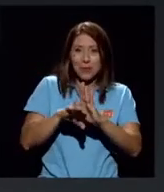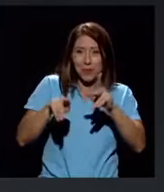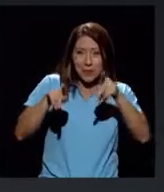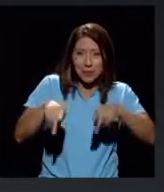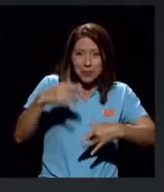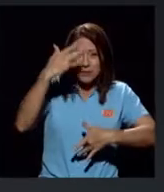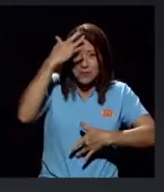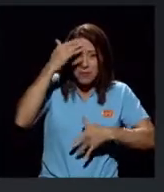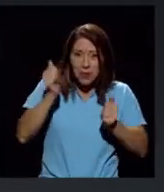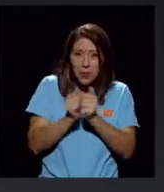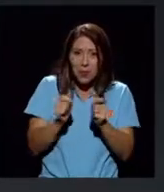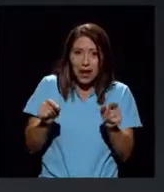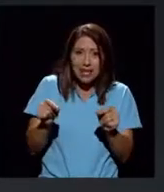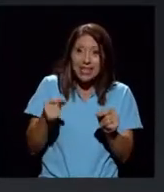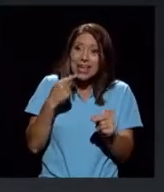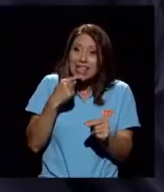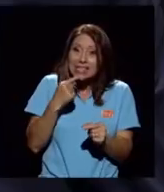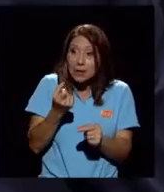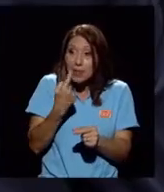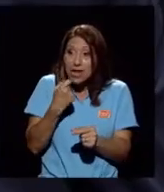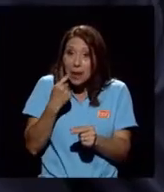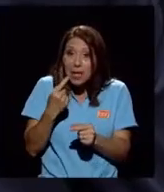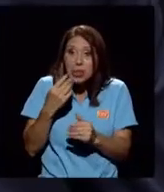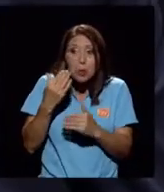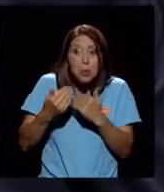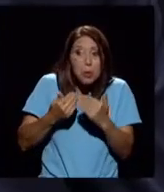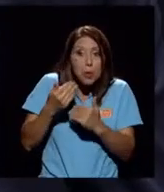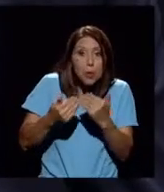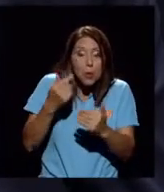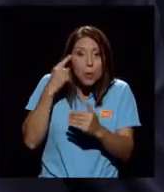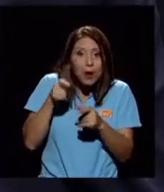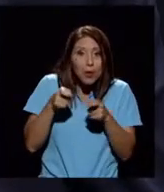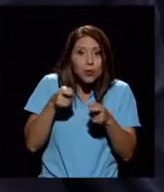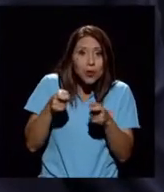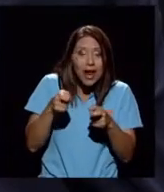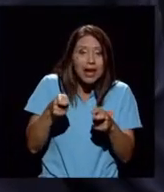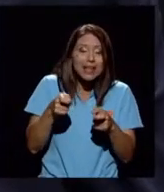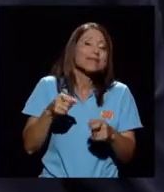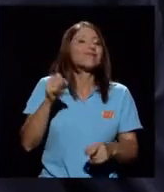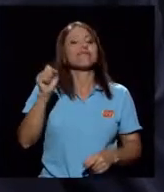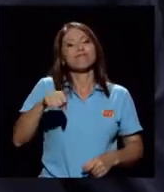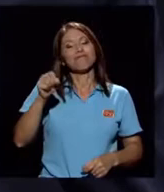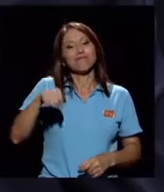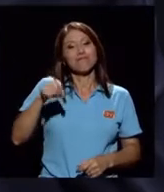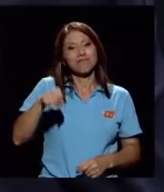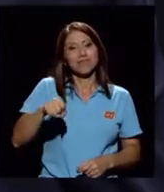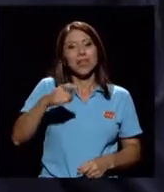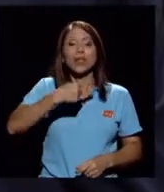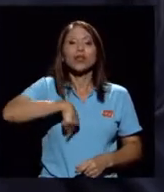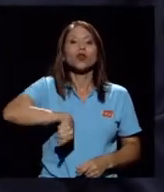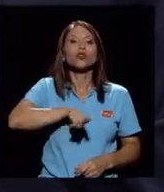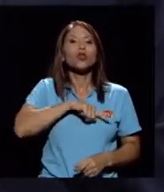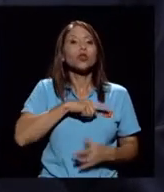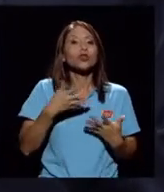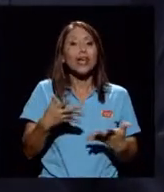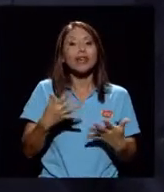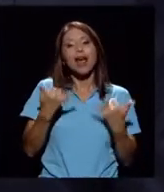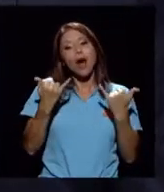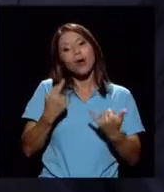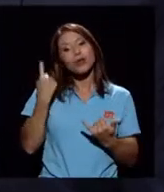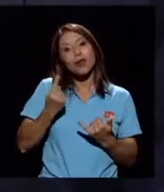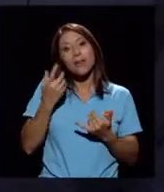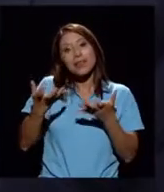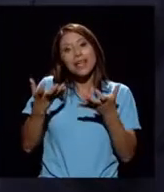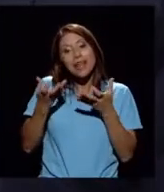lo controlamos claro y lo que pasó fue que nos enamoramos del medicamento y nunca entramos a